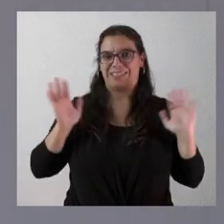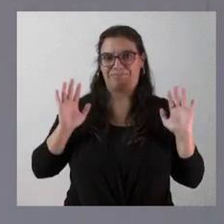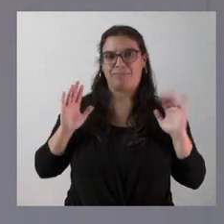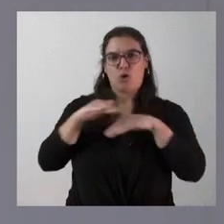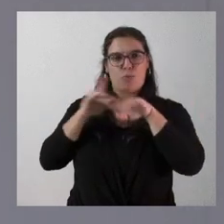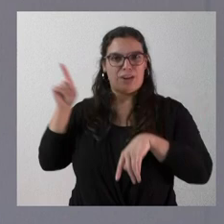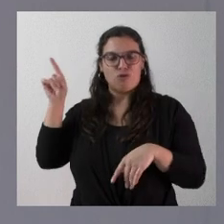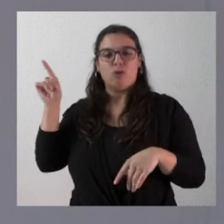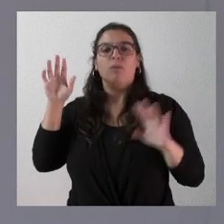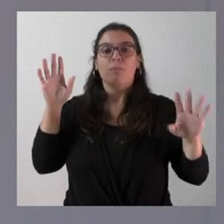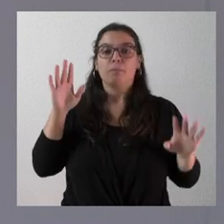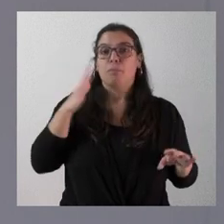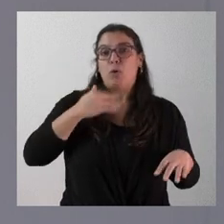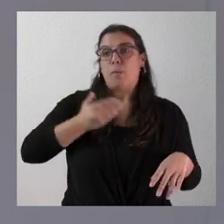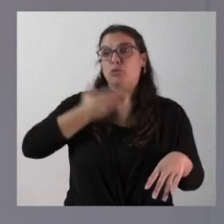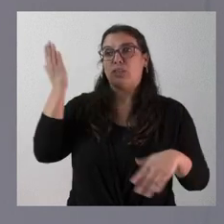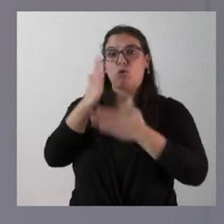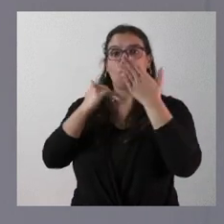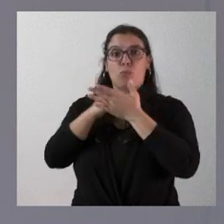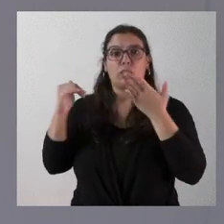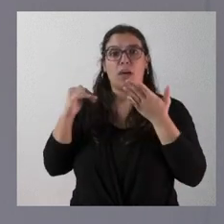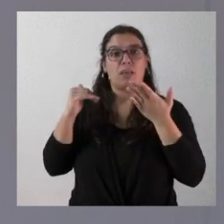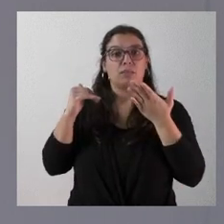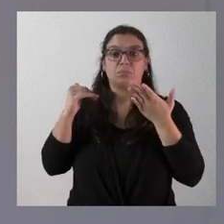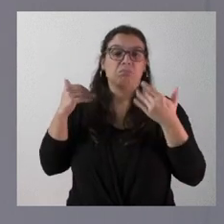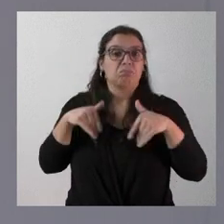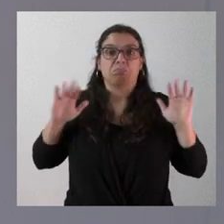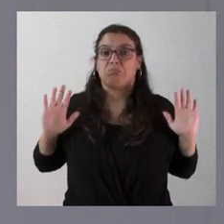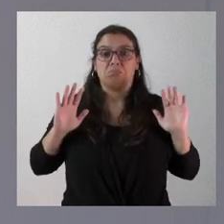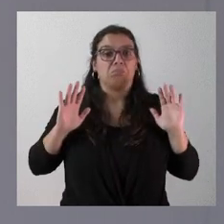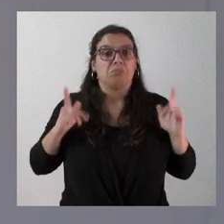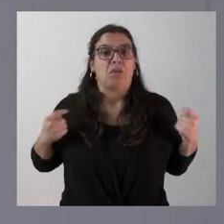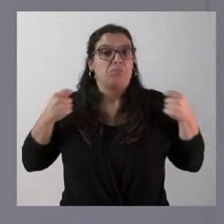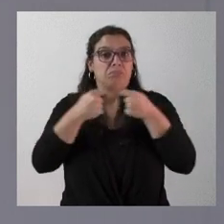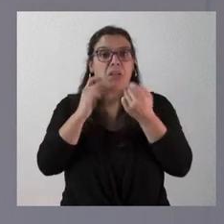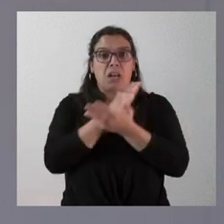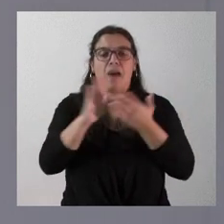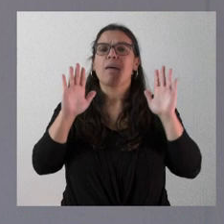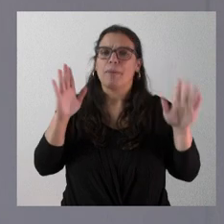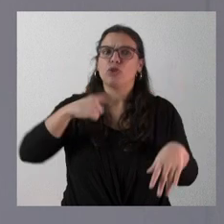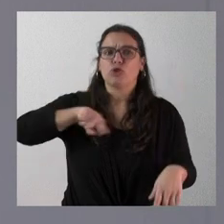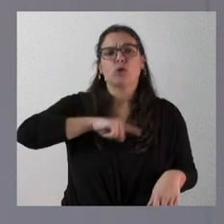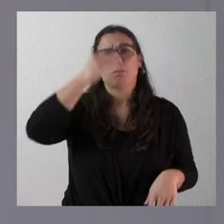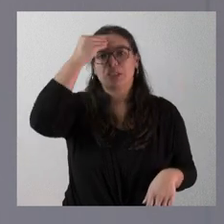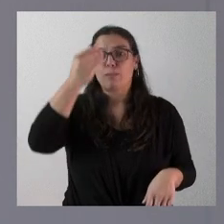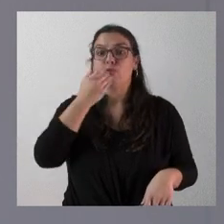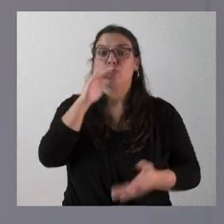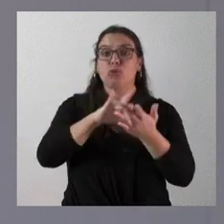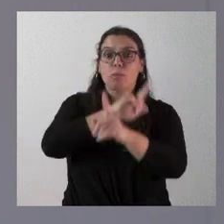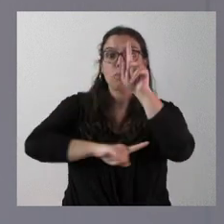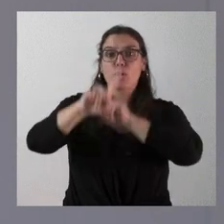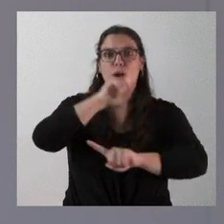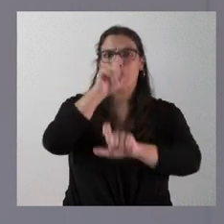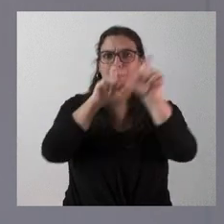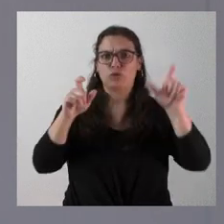que podríamos haber hecho como el resto de comunidades autónomas y por tanto no tener que realizar aportaciones en este ámbito si nos ha parecido que cuando hay un problema que sufren